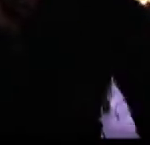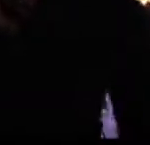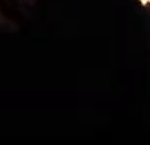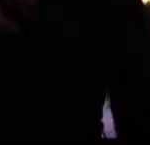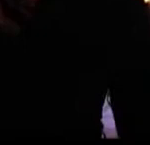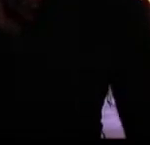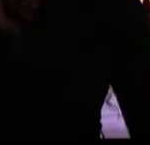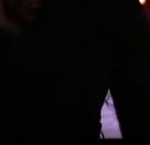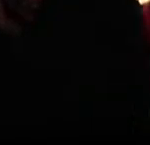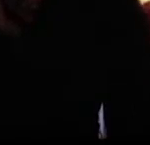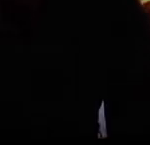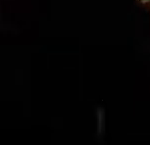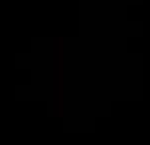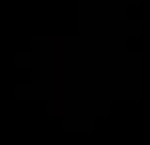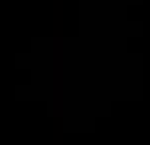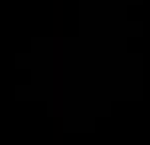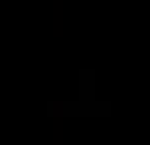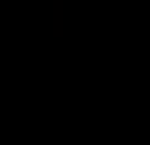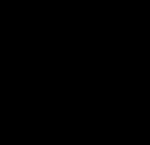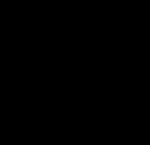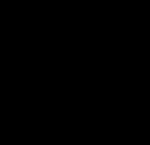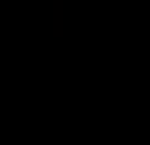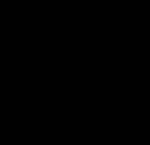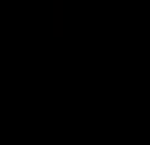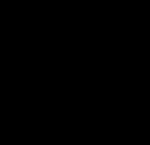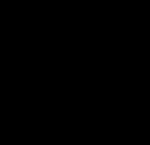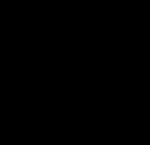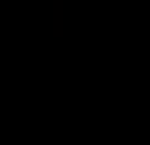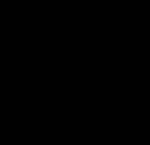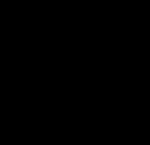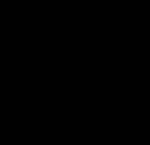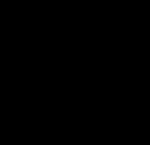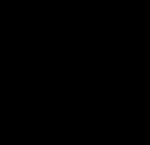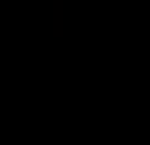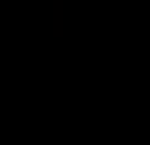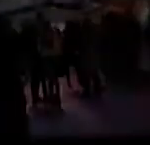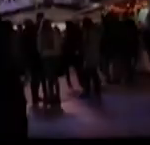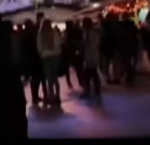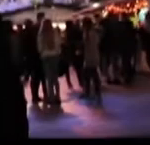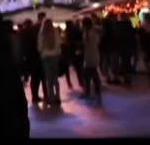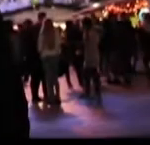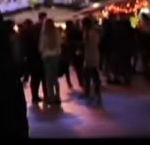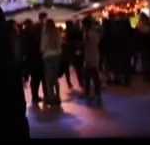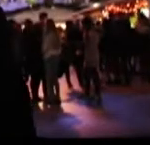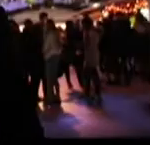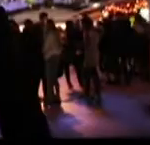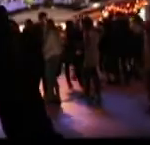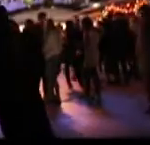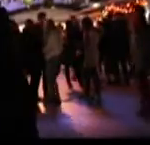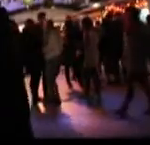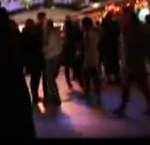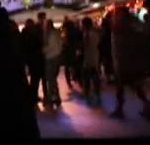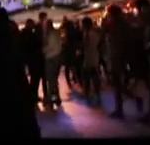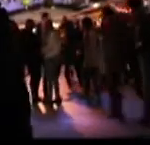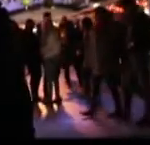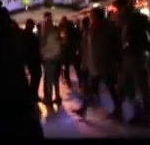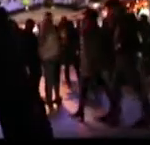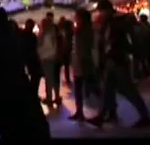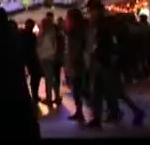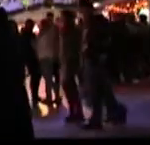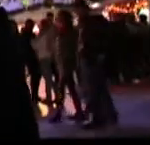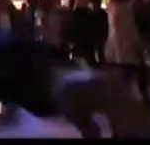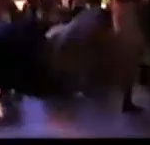Es increíble. ¿Qué piensas de los normalistas mexicanos? En México